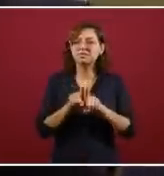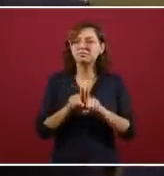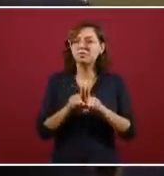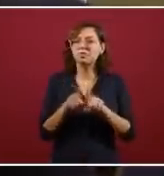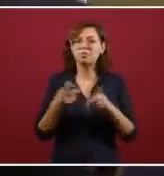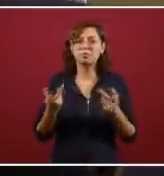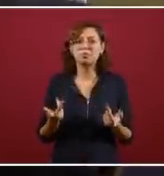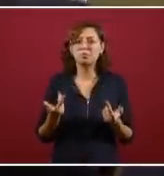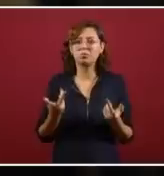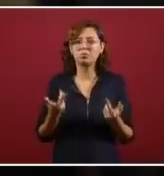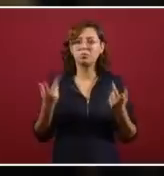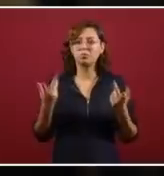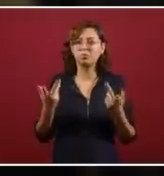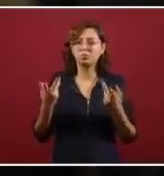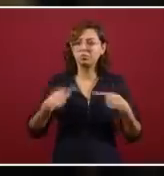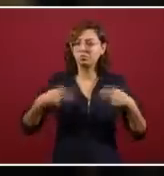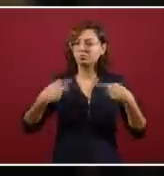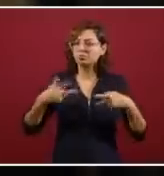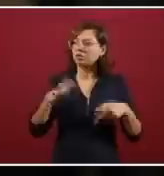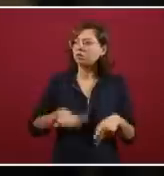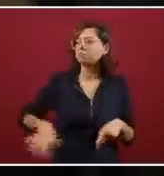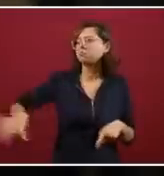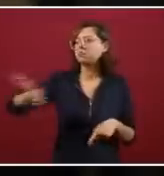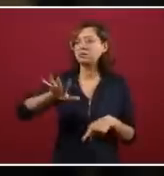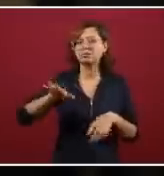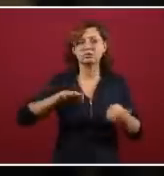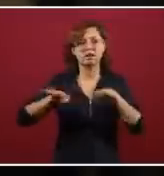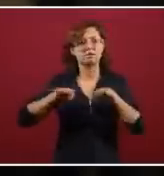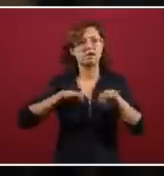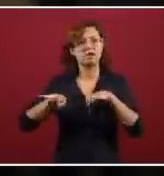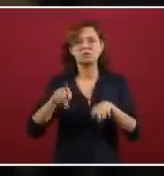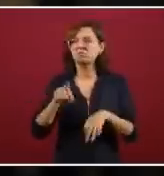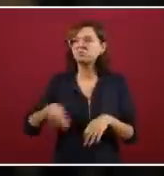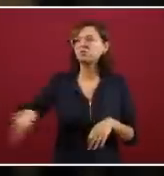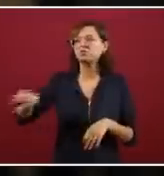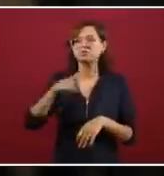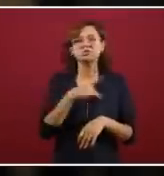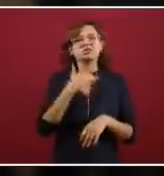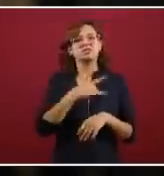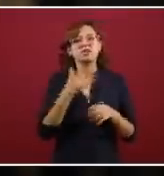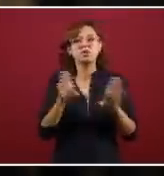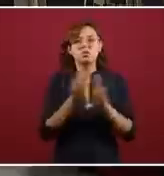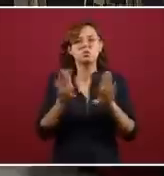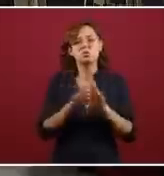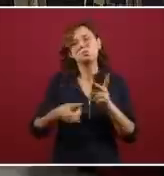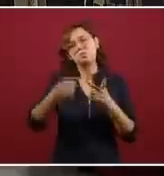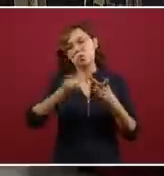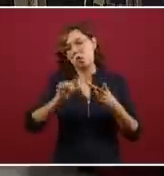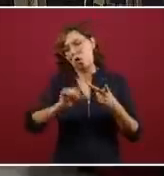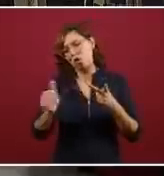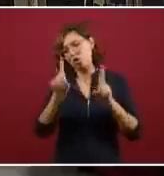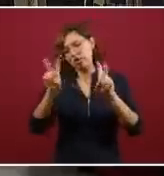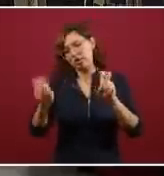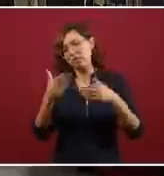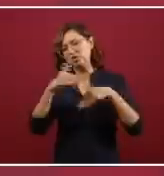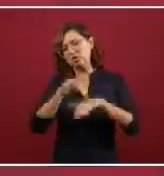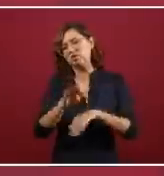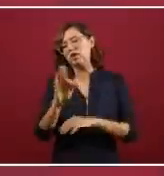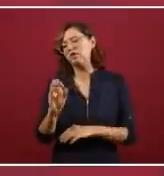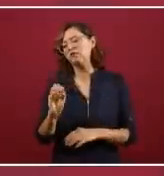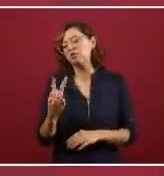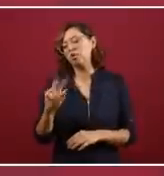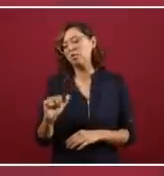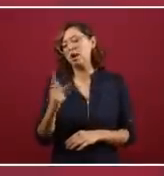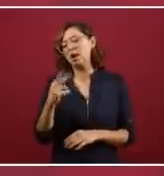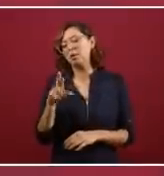los trabajadores y del pueblo en general? Y ahorita le hago otro cuestionamiento sobre Fobaproa. Bueno, esto